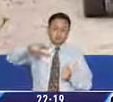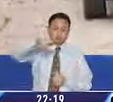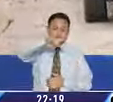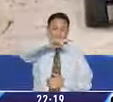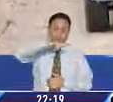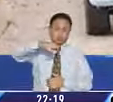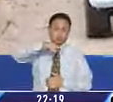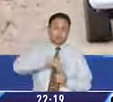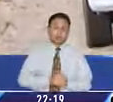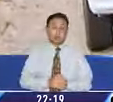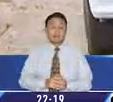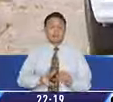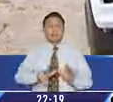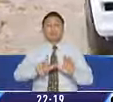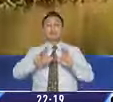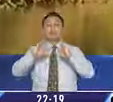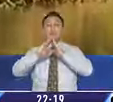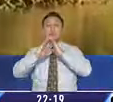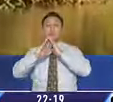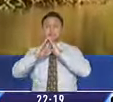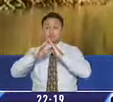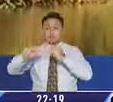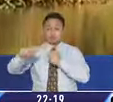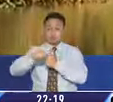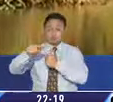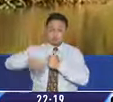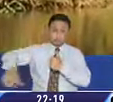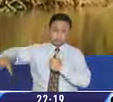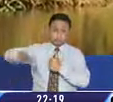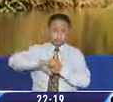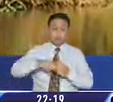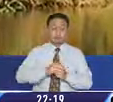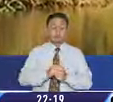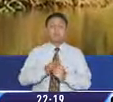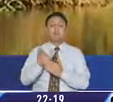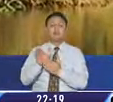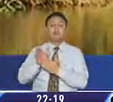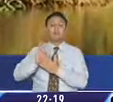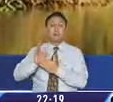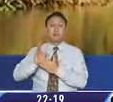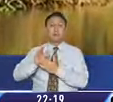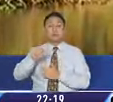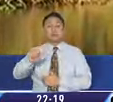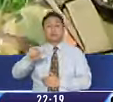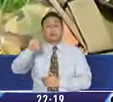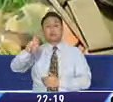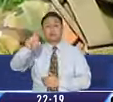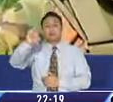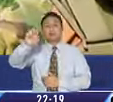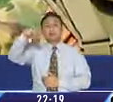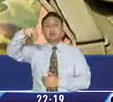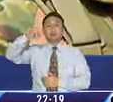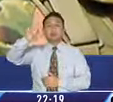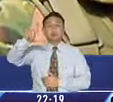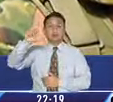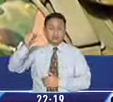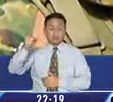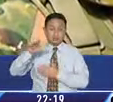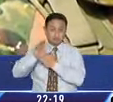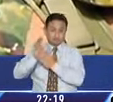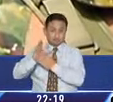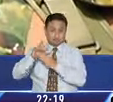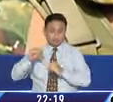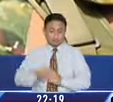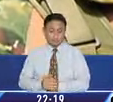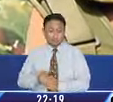8 destacamentos que se encuentran en la Reserva Ecológica Arenillas. Bueno, estas organizaciones tienen gran cantidad